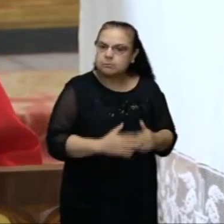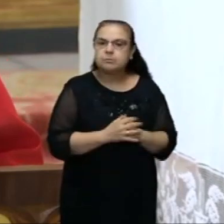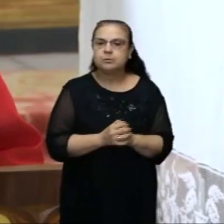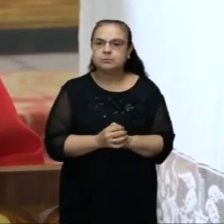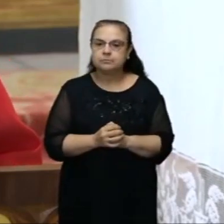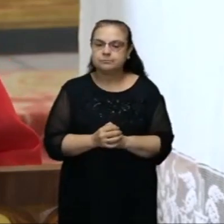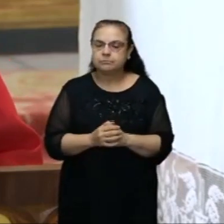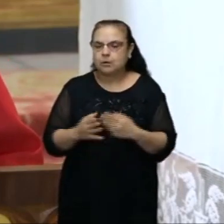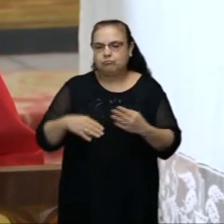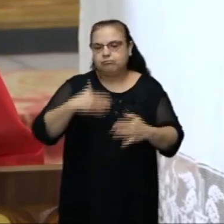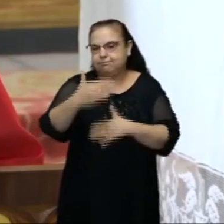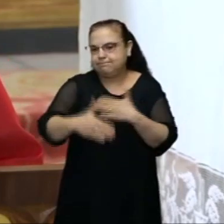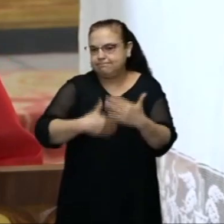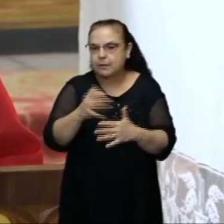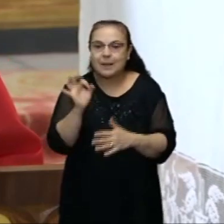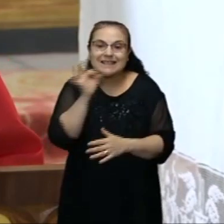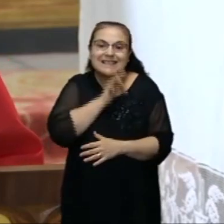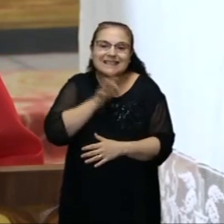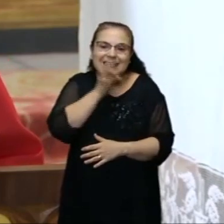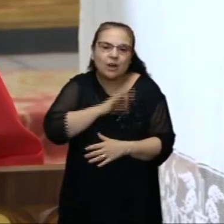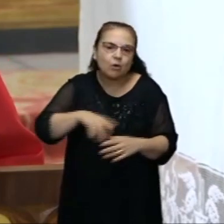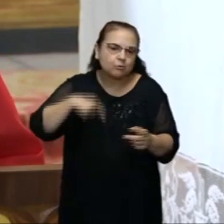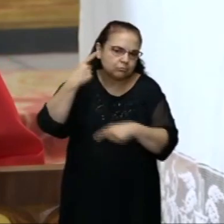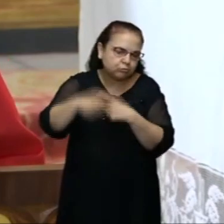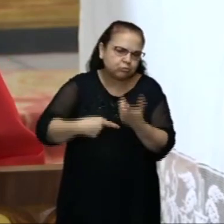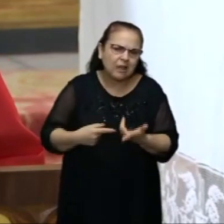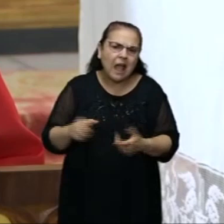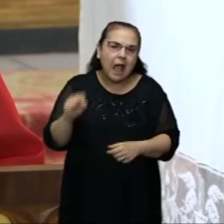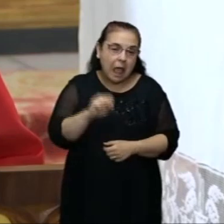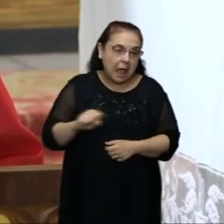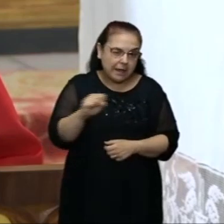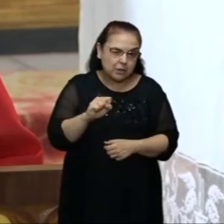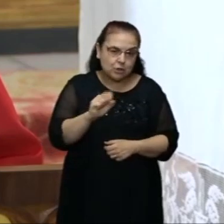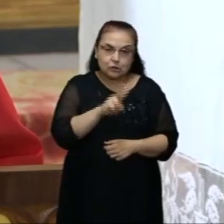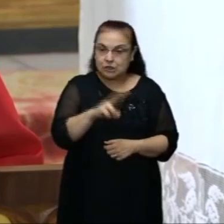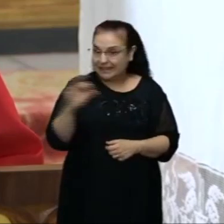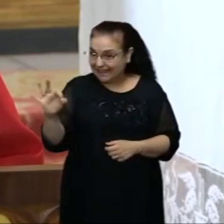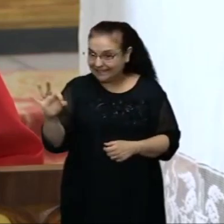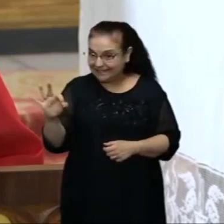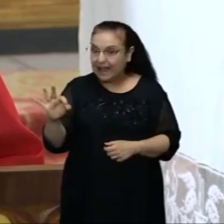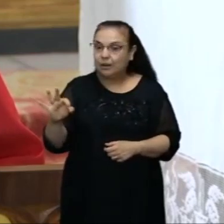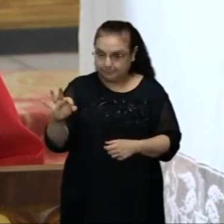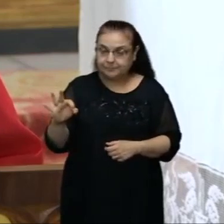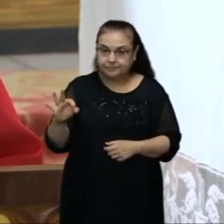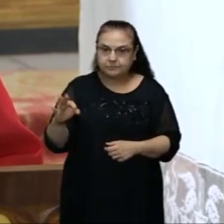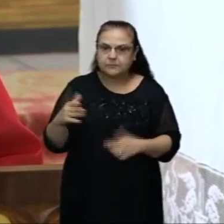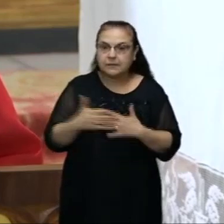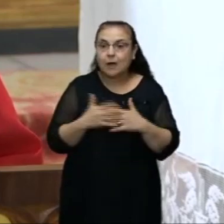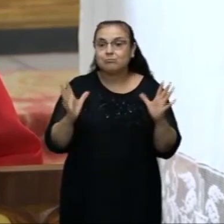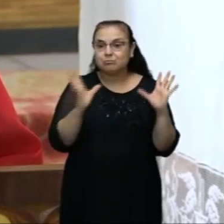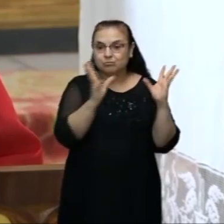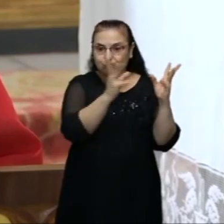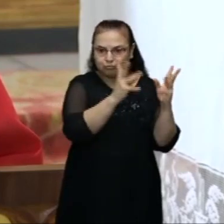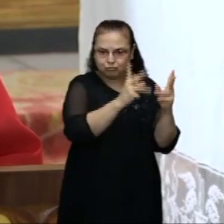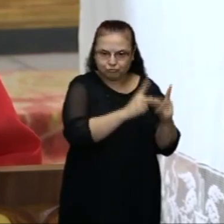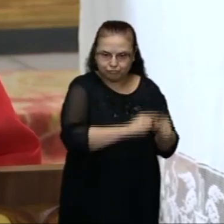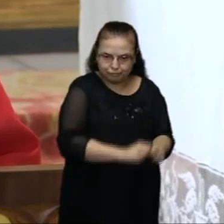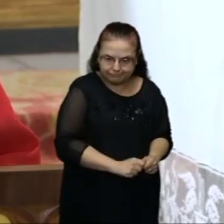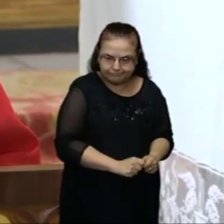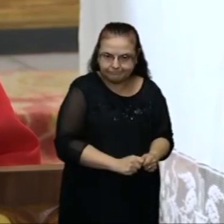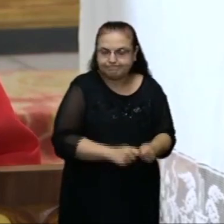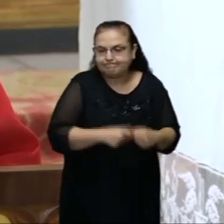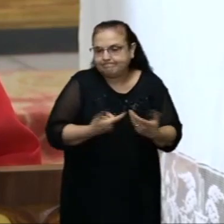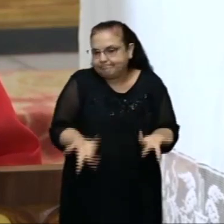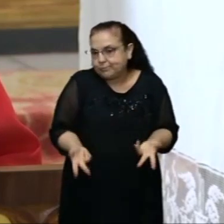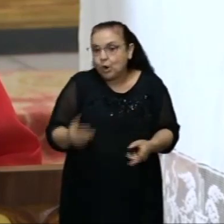muchos siglos después, en el año 70 de nuestra era, será destruido